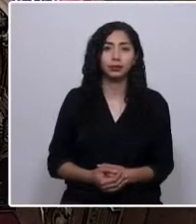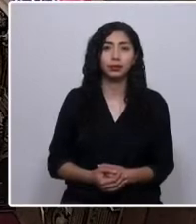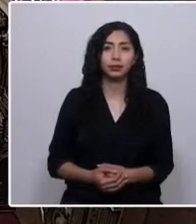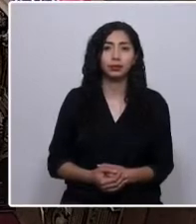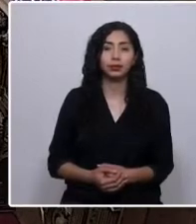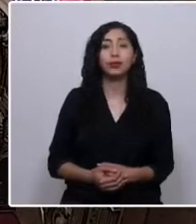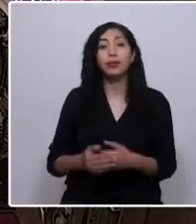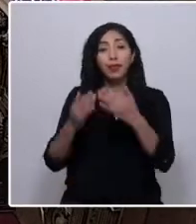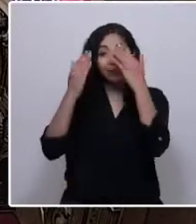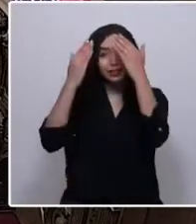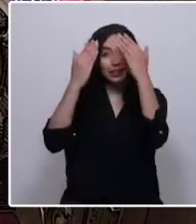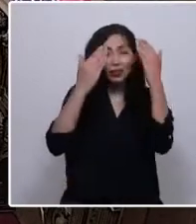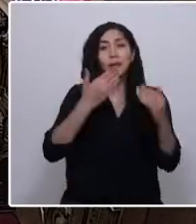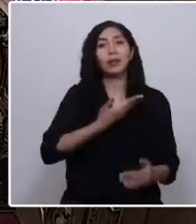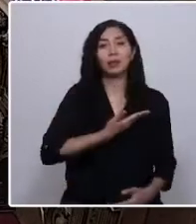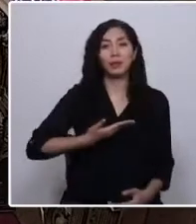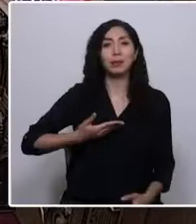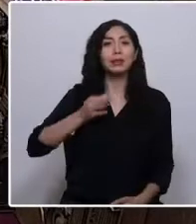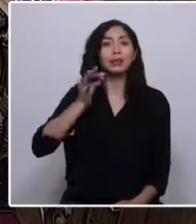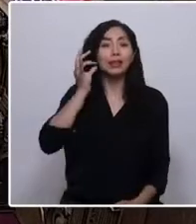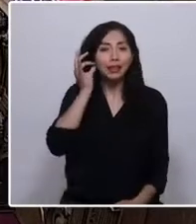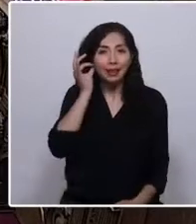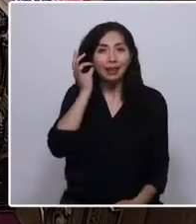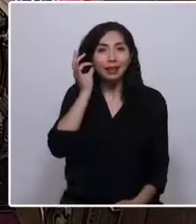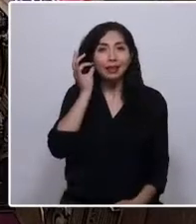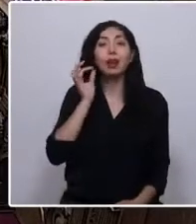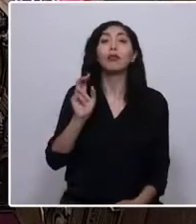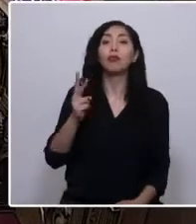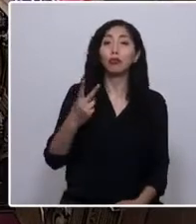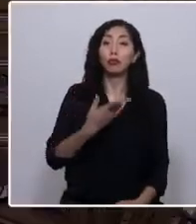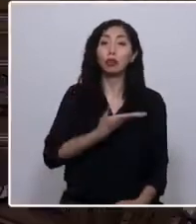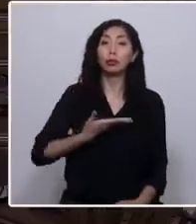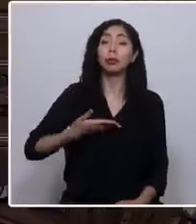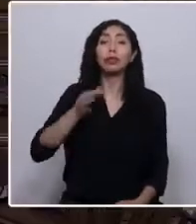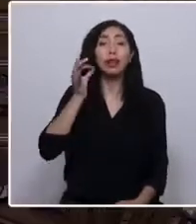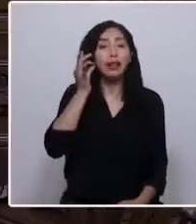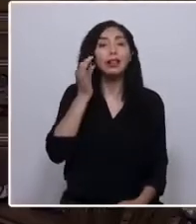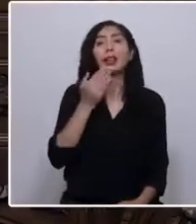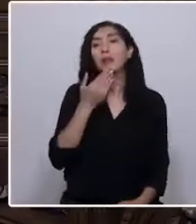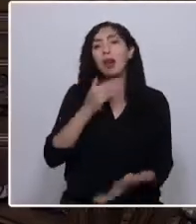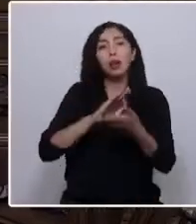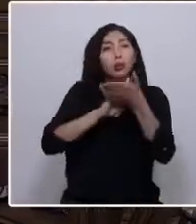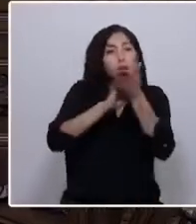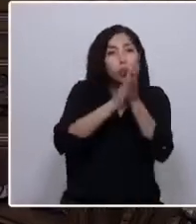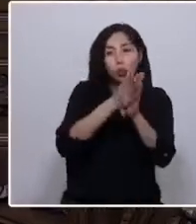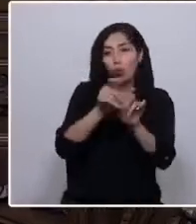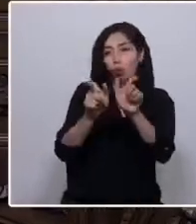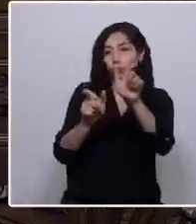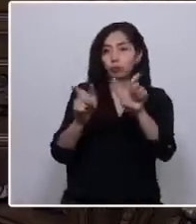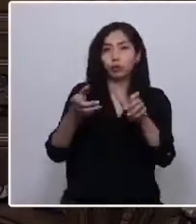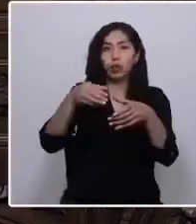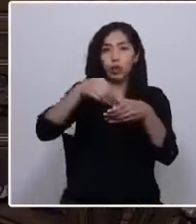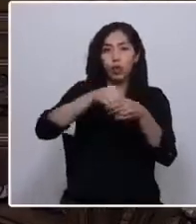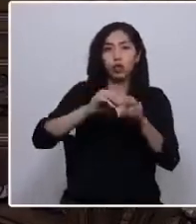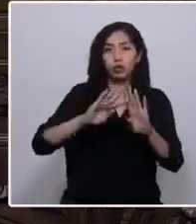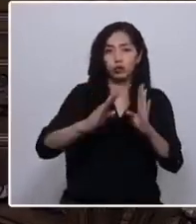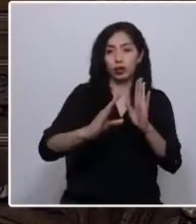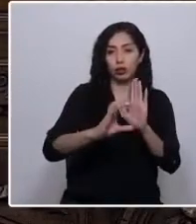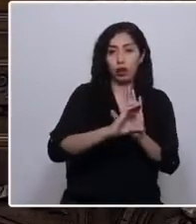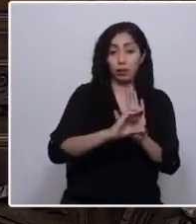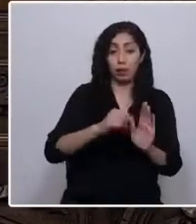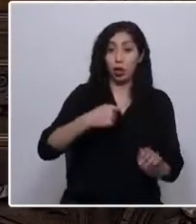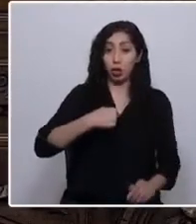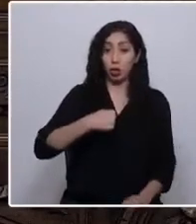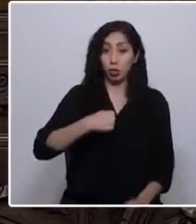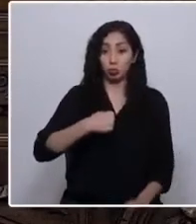Saludo a la señora presidenta, señora vicepresidenta, a todas y a todos los convencionales. Soy